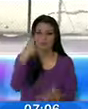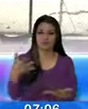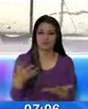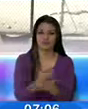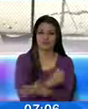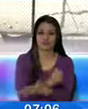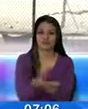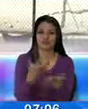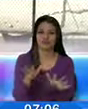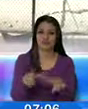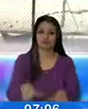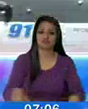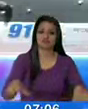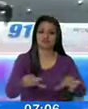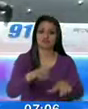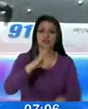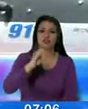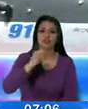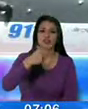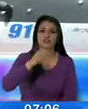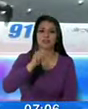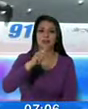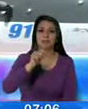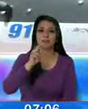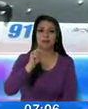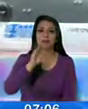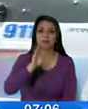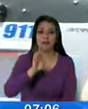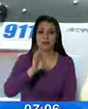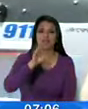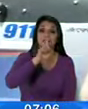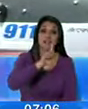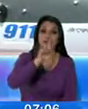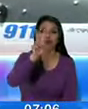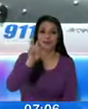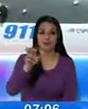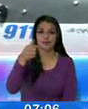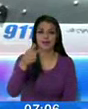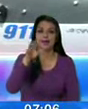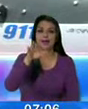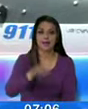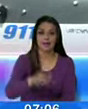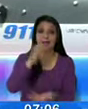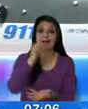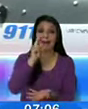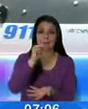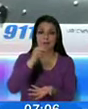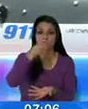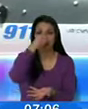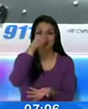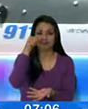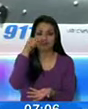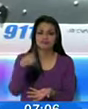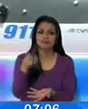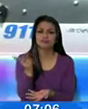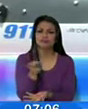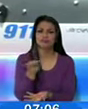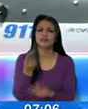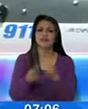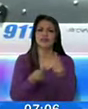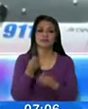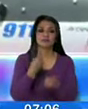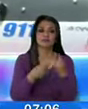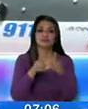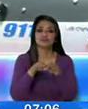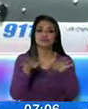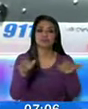policías del sector de Cochabamba. Con un peso aproximado de 120 gramos, esta estructura estaría dedicándose a lo que es proveer a micro